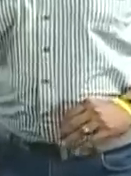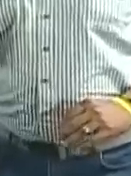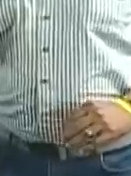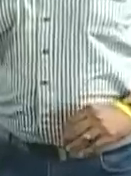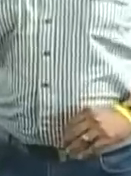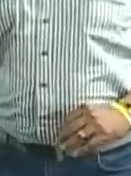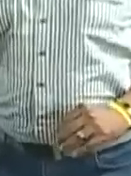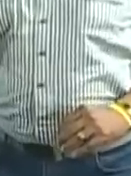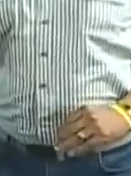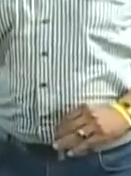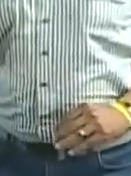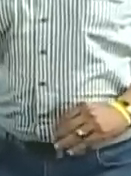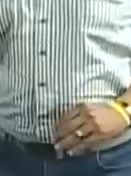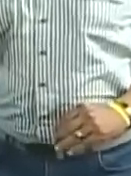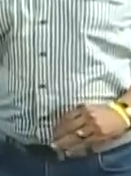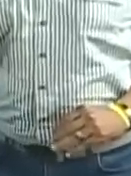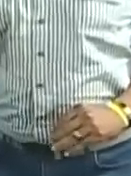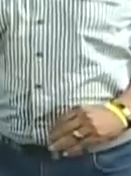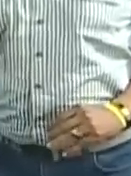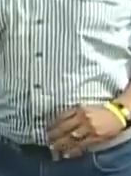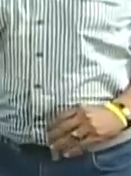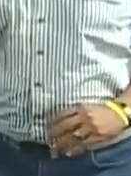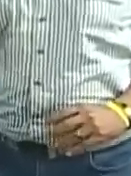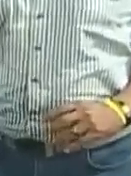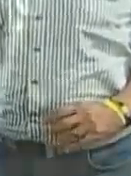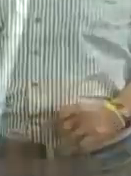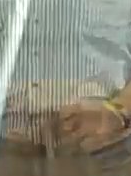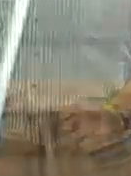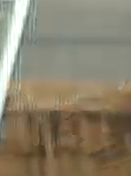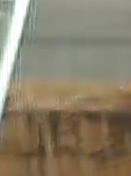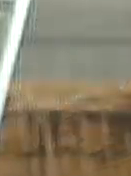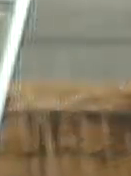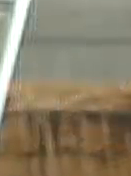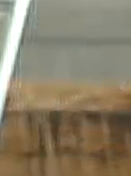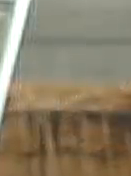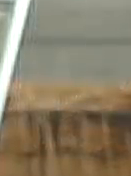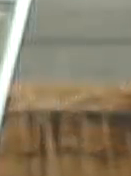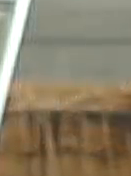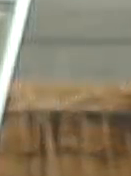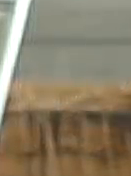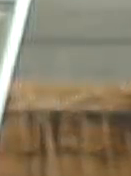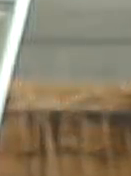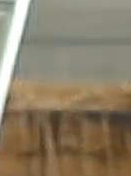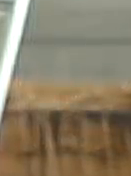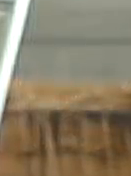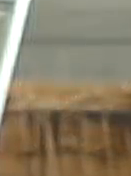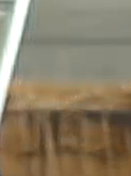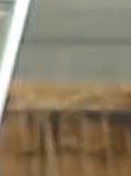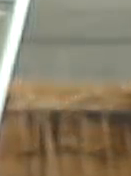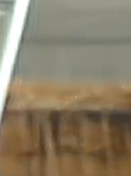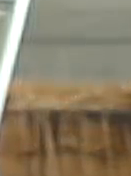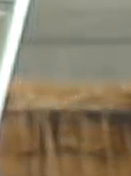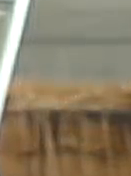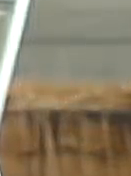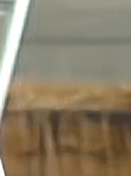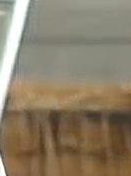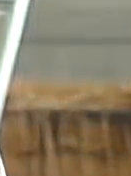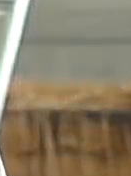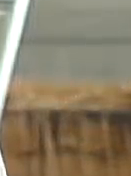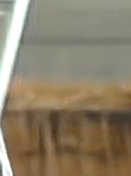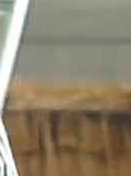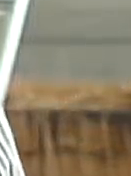plataforma Emprender Juntos, de los cuales 60% son mujeres. Durante esta actividad también se hizo entrega de financiamiento a